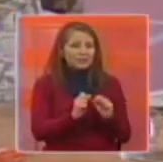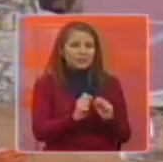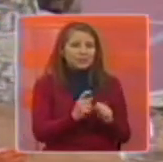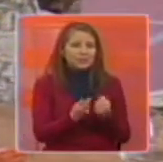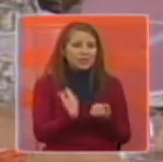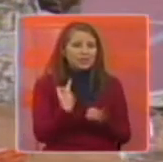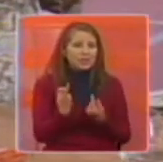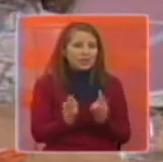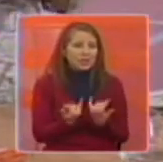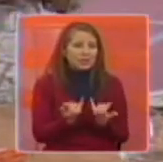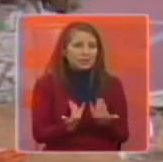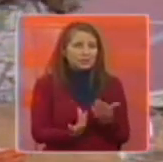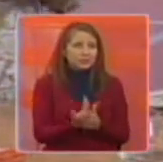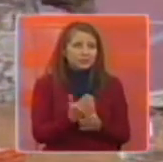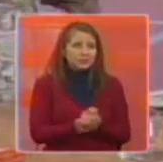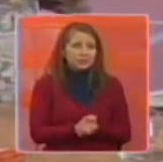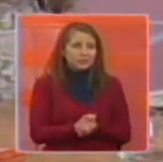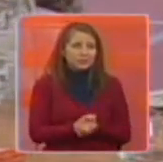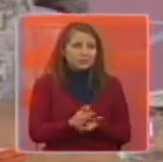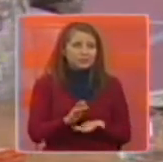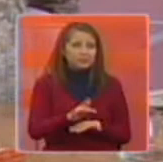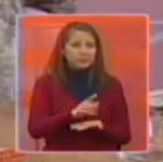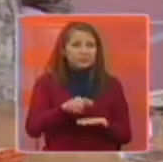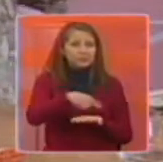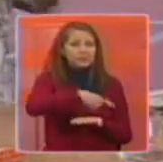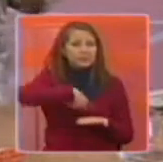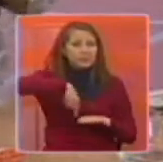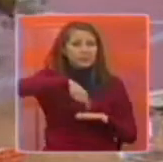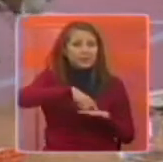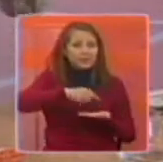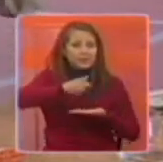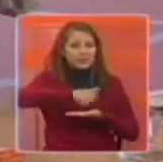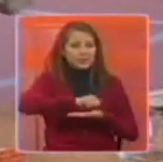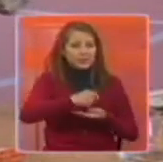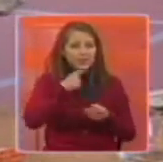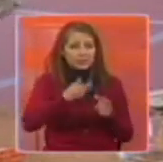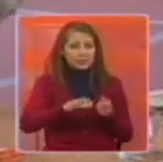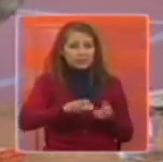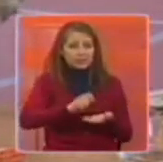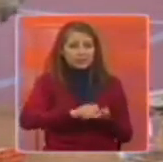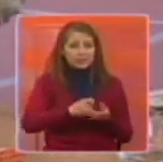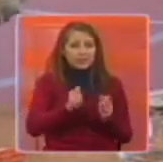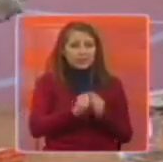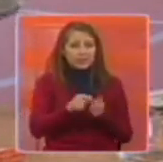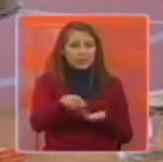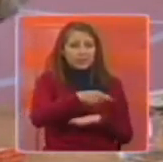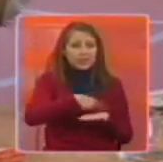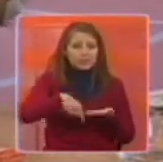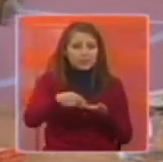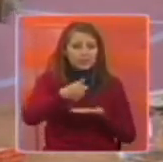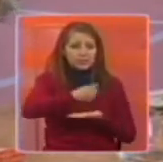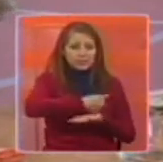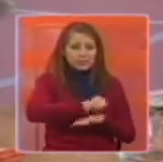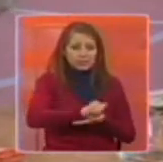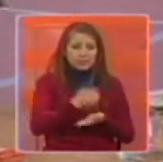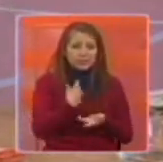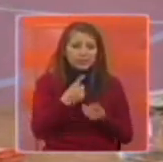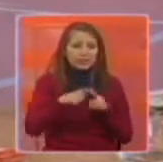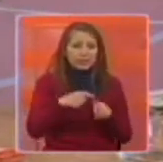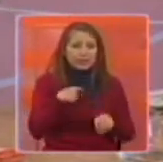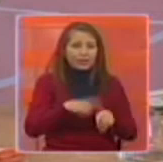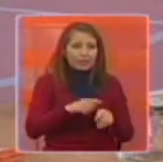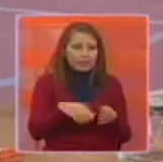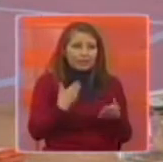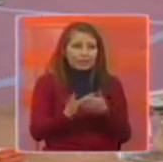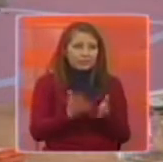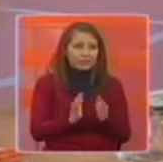vienen discos de empanadas. Y ya. Hago rellenos deliciosos, pero los hago con los discos de empanadas para no tomarme ya. La